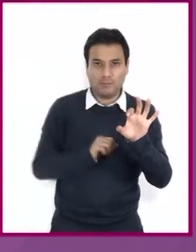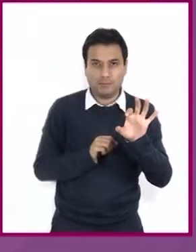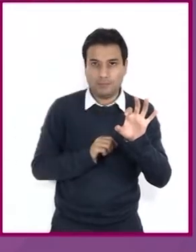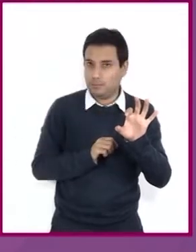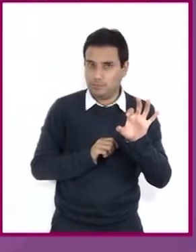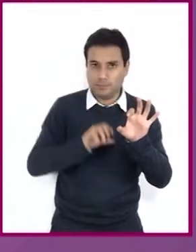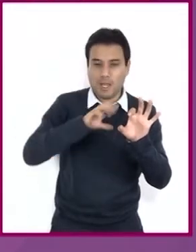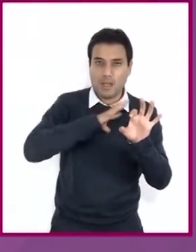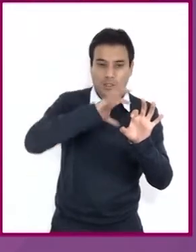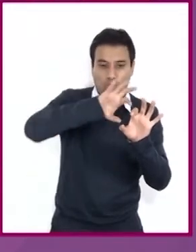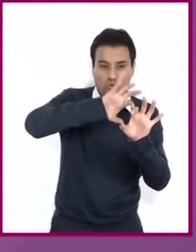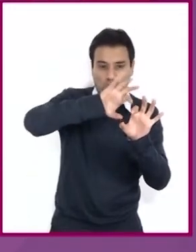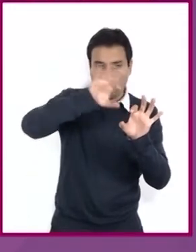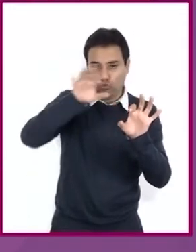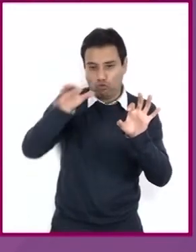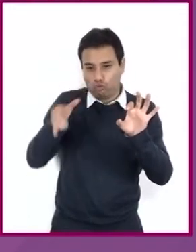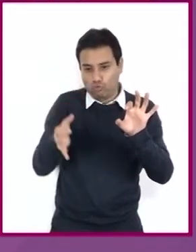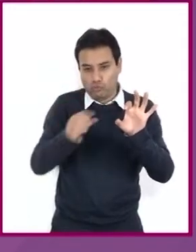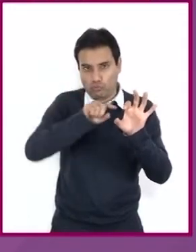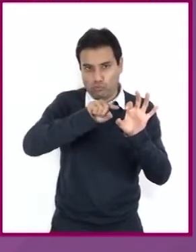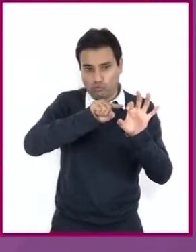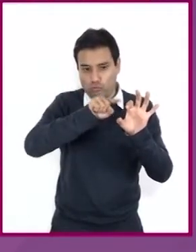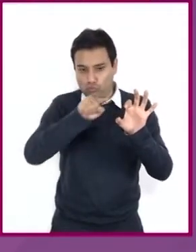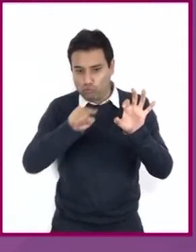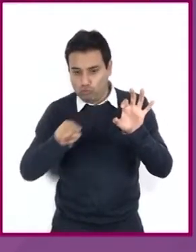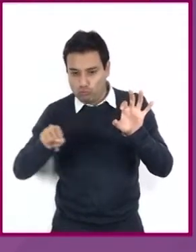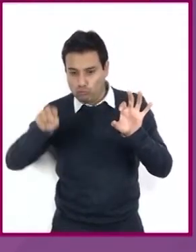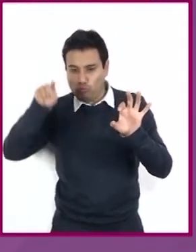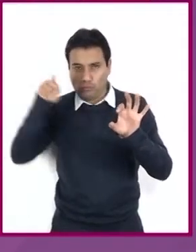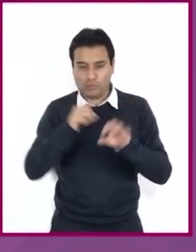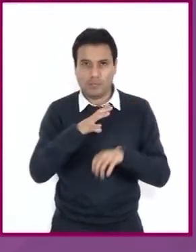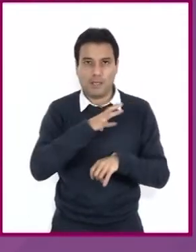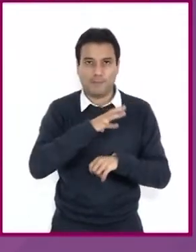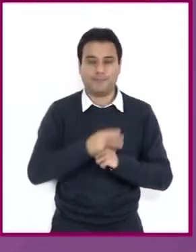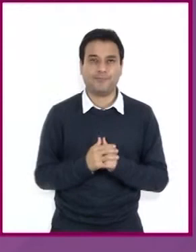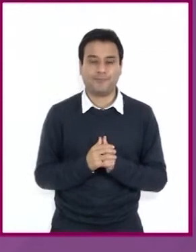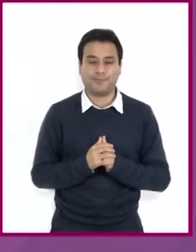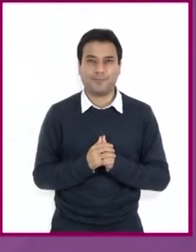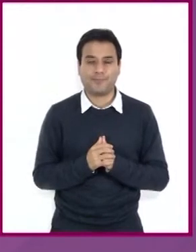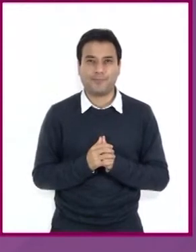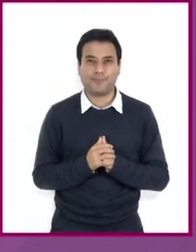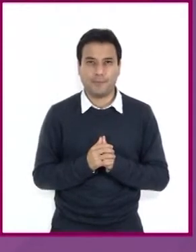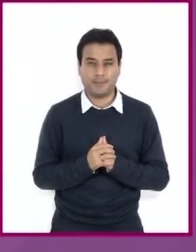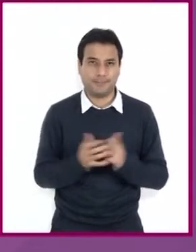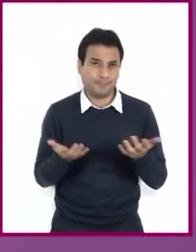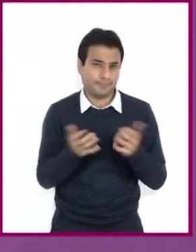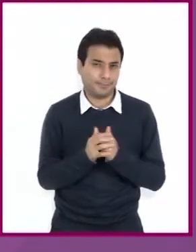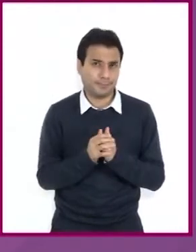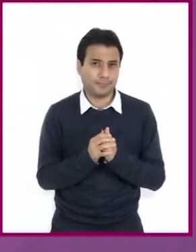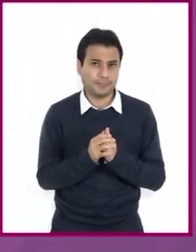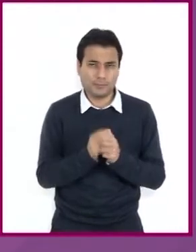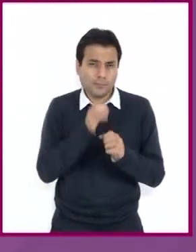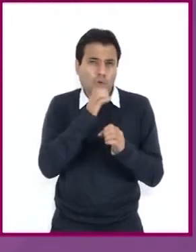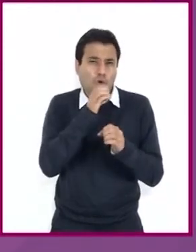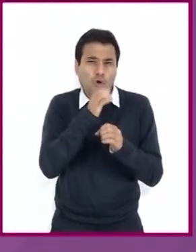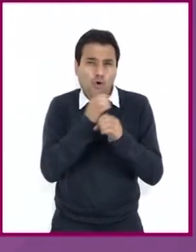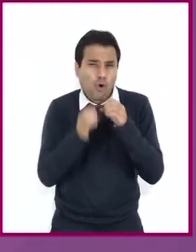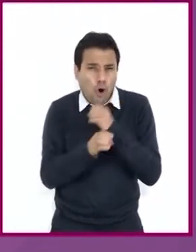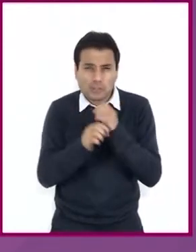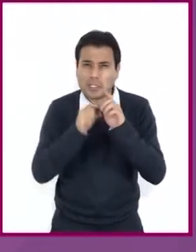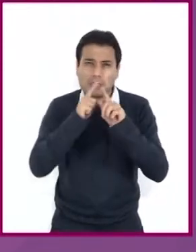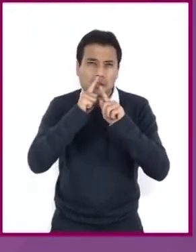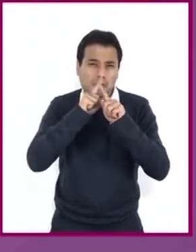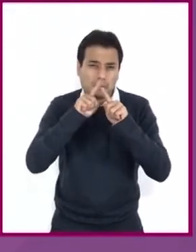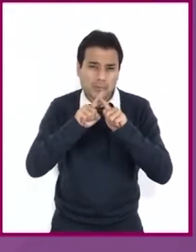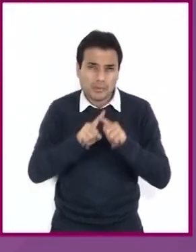aire tenía que ir a través de un camino curveado antes de alcanzar el caldo, lo que impedía que cualquier cosa que pudiese estar presente